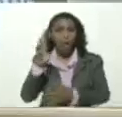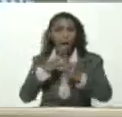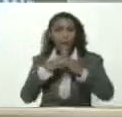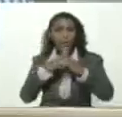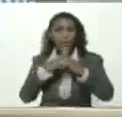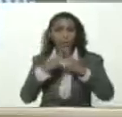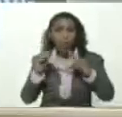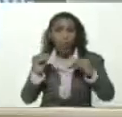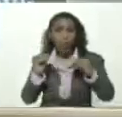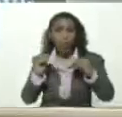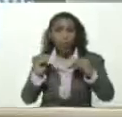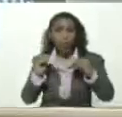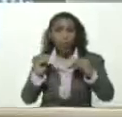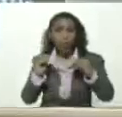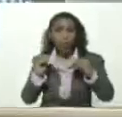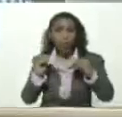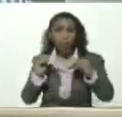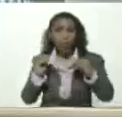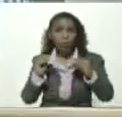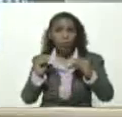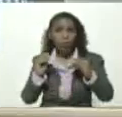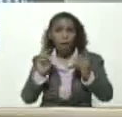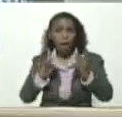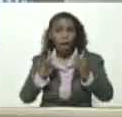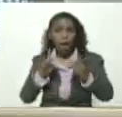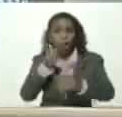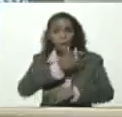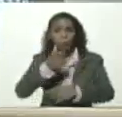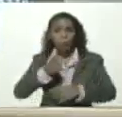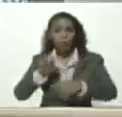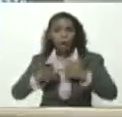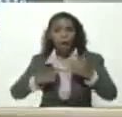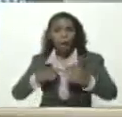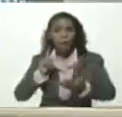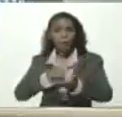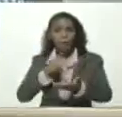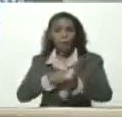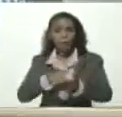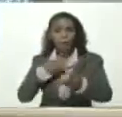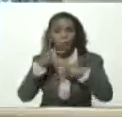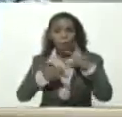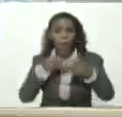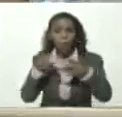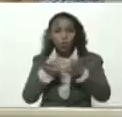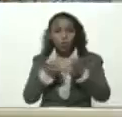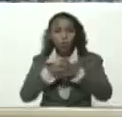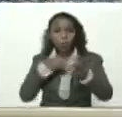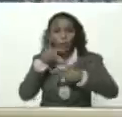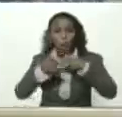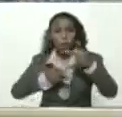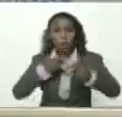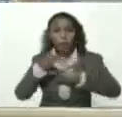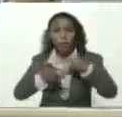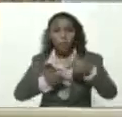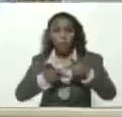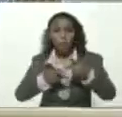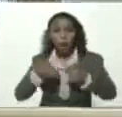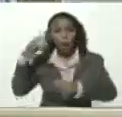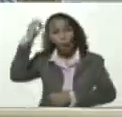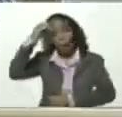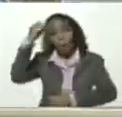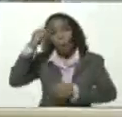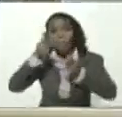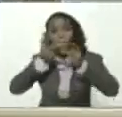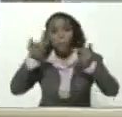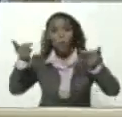todos los actores políticos, los partidos políticos, a la opinión